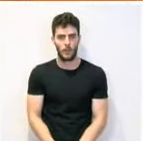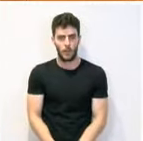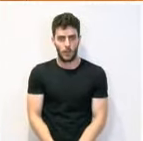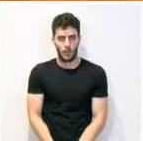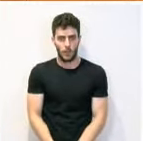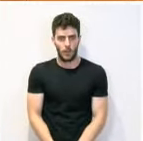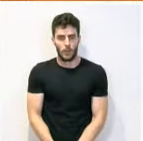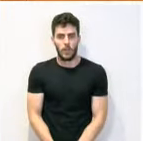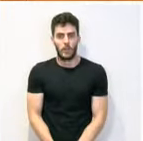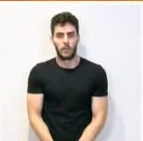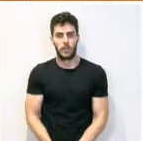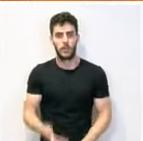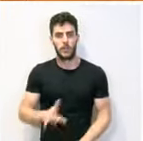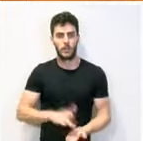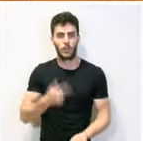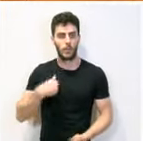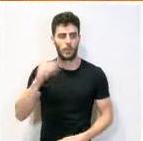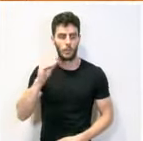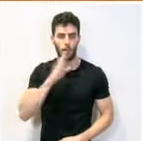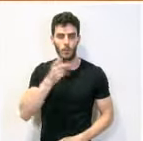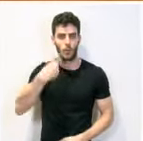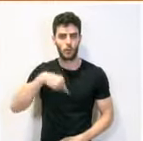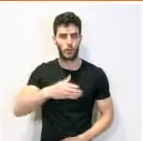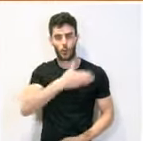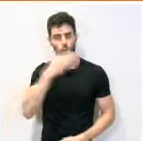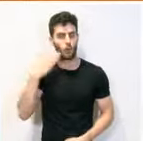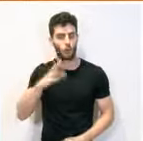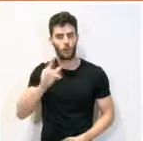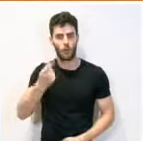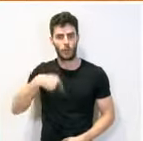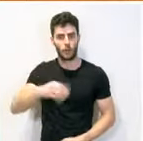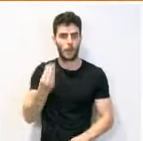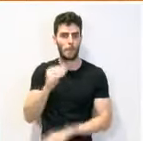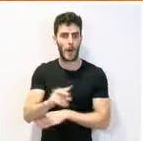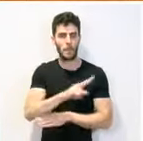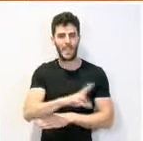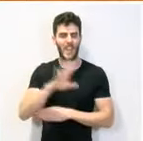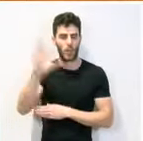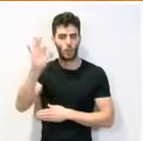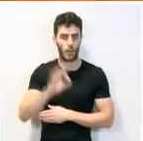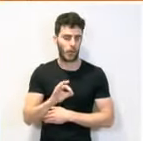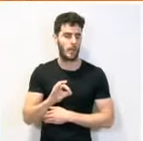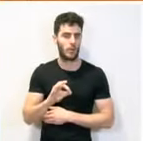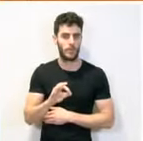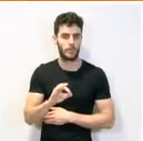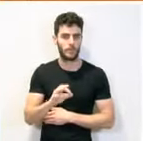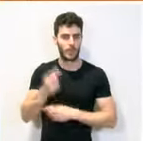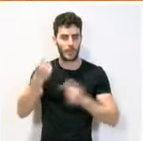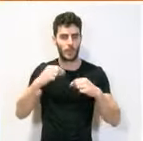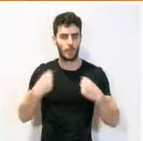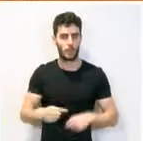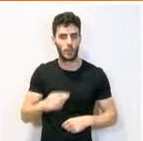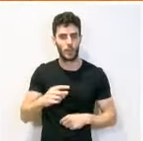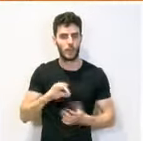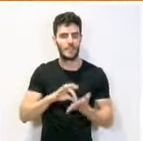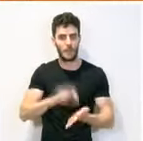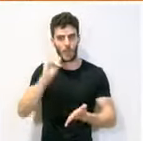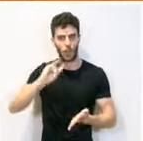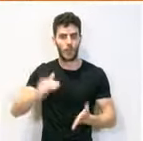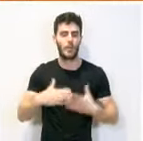cuando le he preguntado, porque ustedes sacan mucho pecho de que van a destinar el 25% del presupuesto del SERIS,